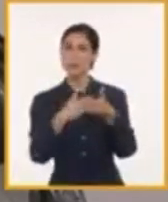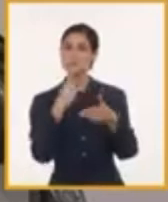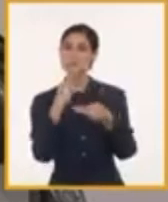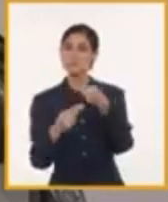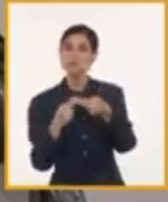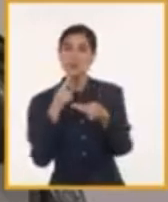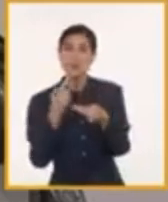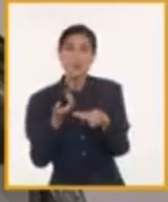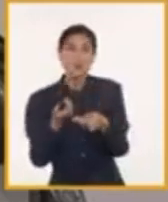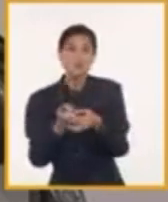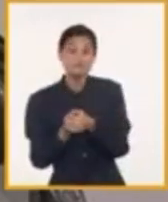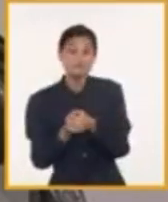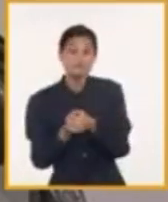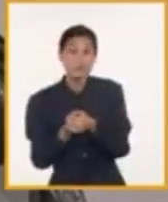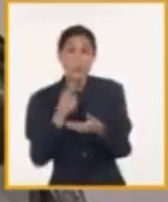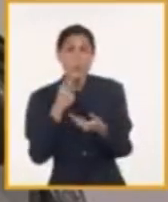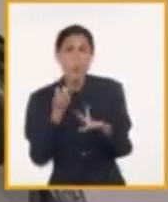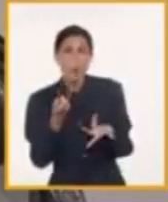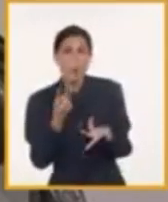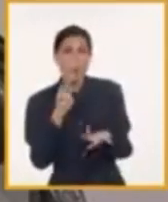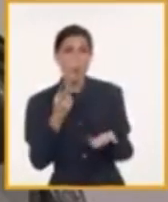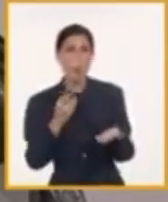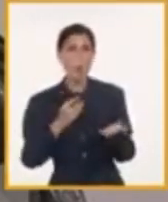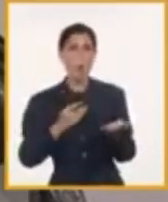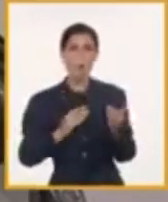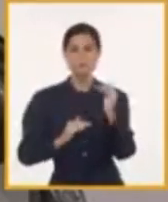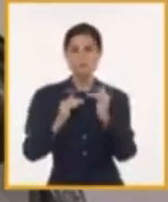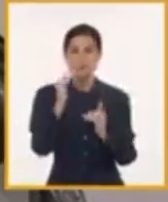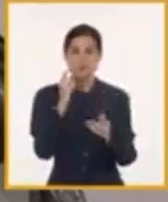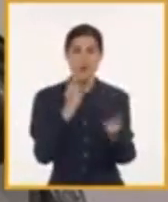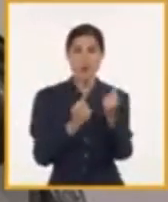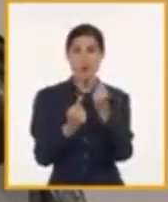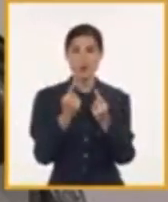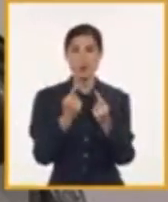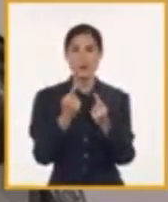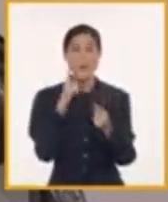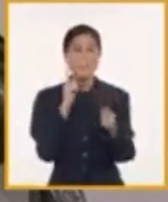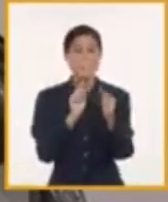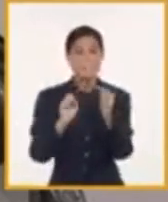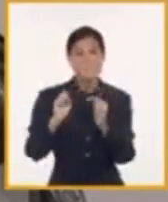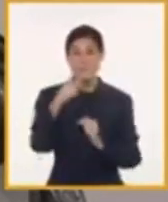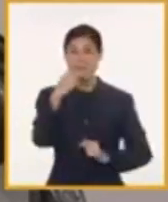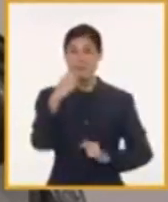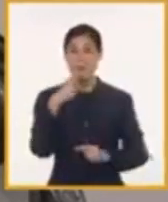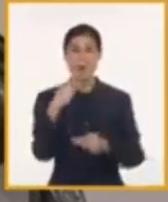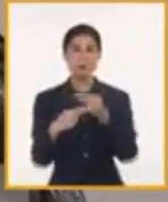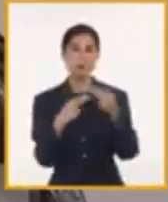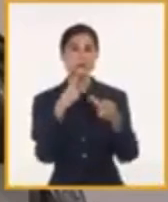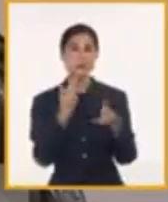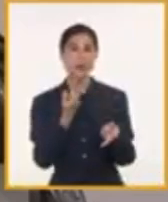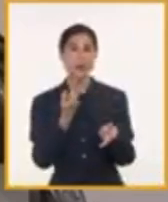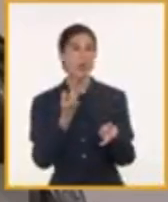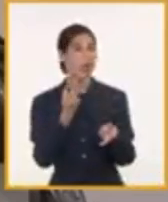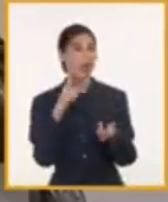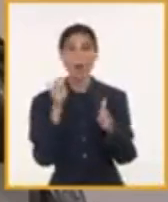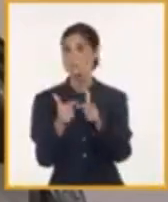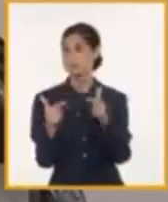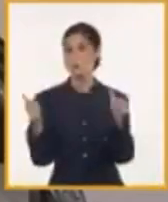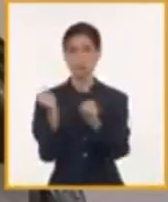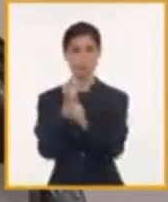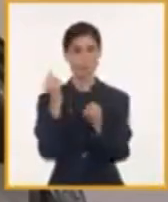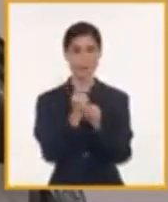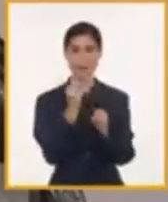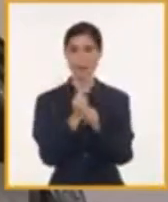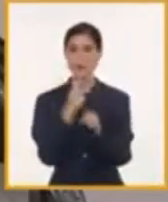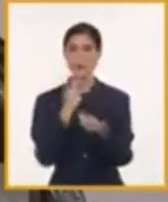incrementar y llegar a este potencial? En primer lugar, tenemos que elevar el esfuerzo pesquero. Y traducimos elevar el esfuerzo pesquero de